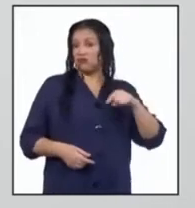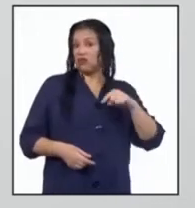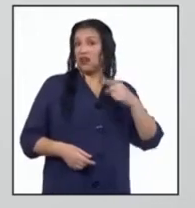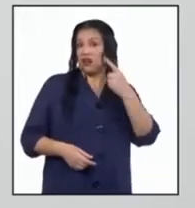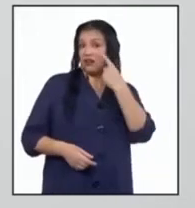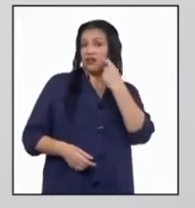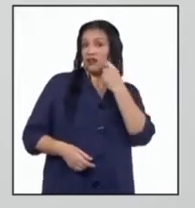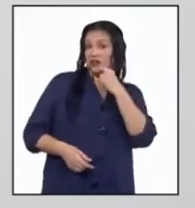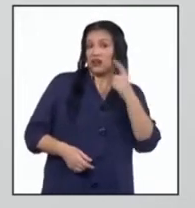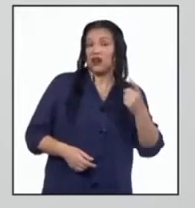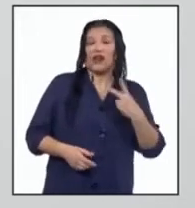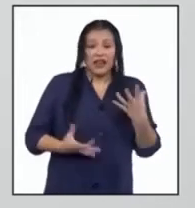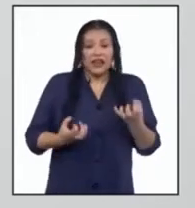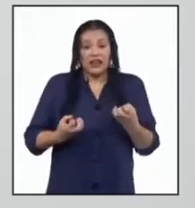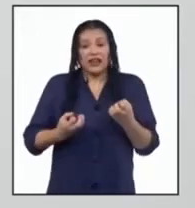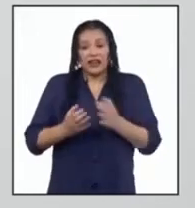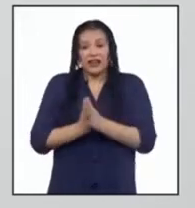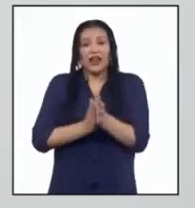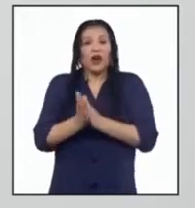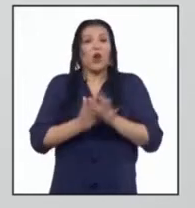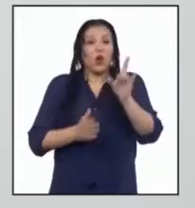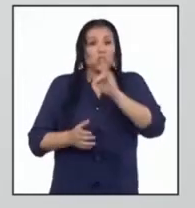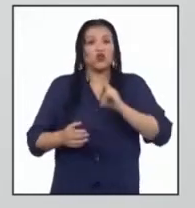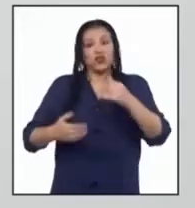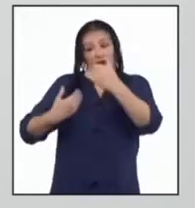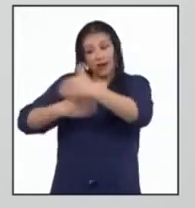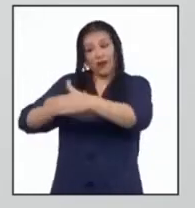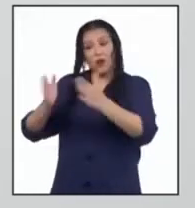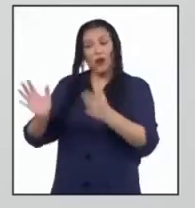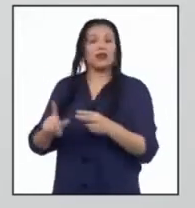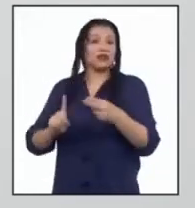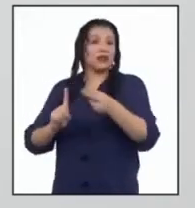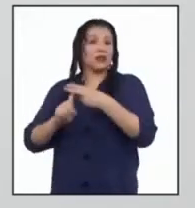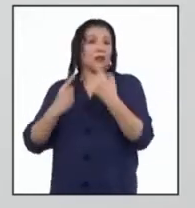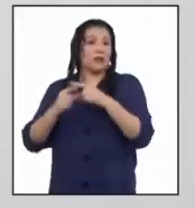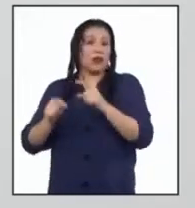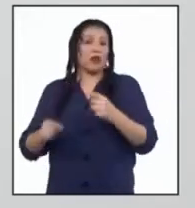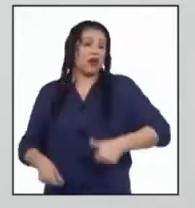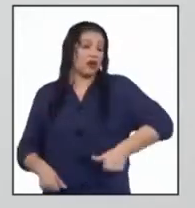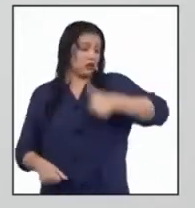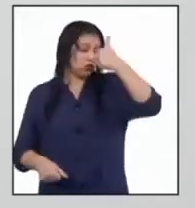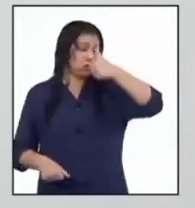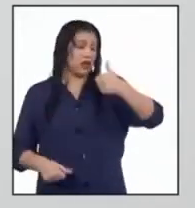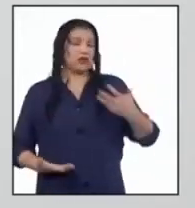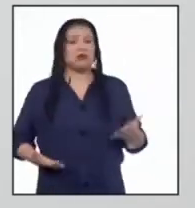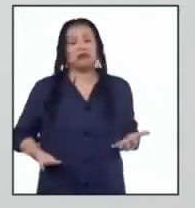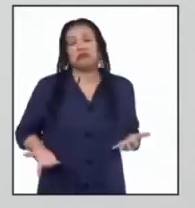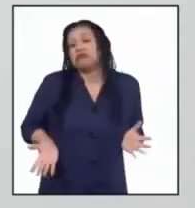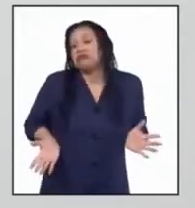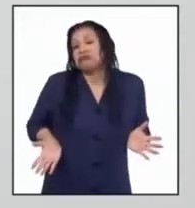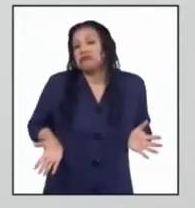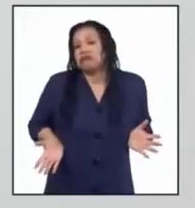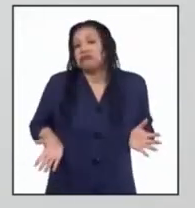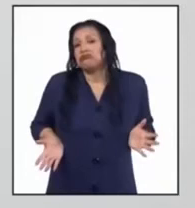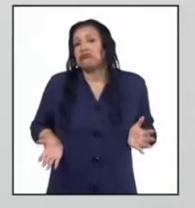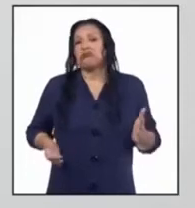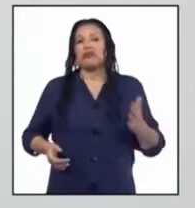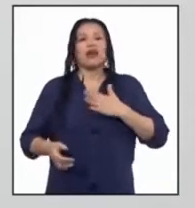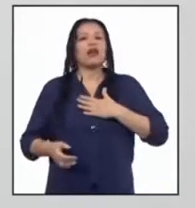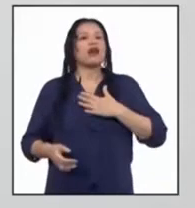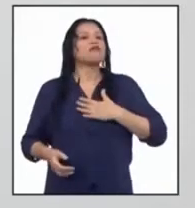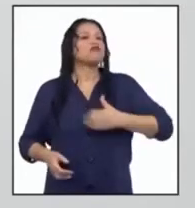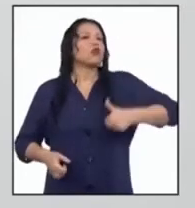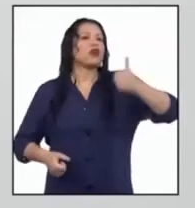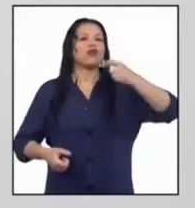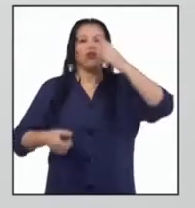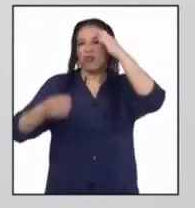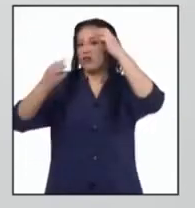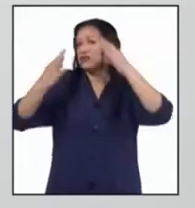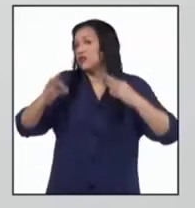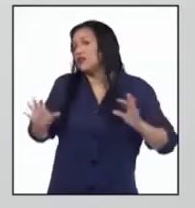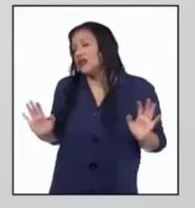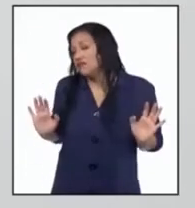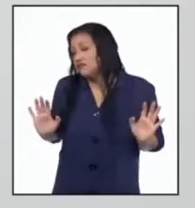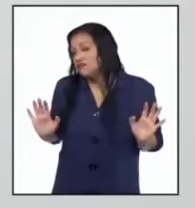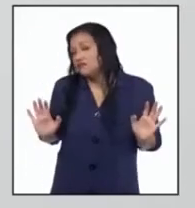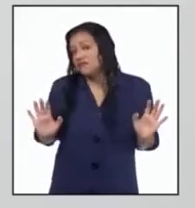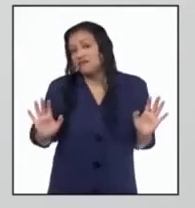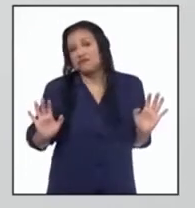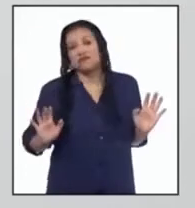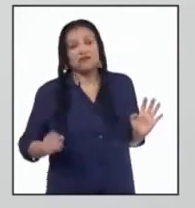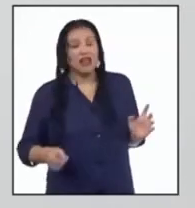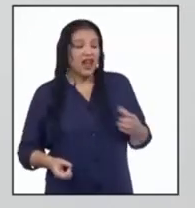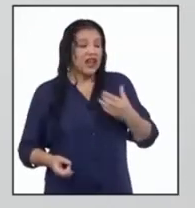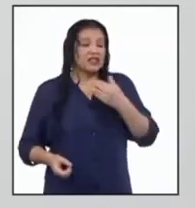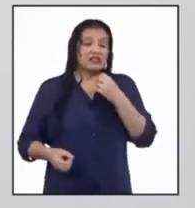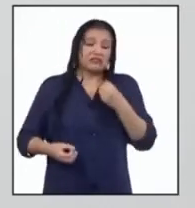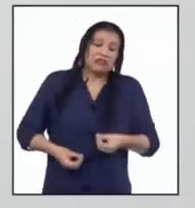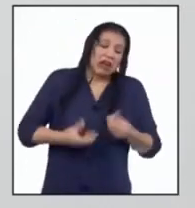usar su cuarto del hotel. Pero el dueño del hotel era el dueño, pues, y